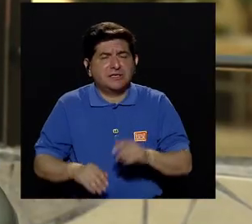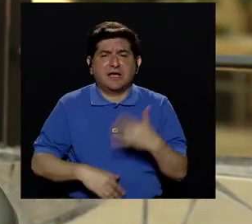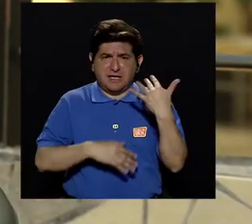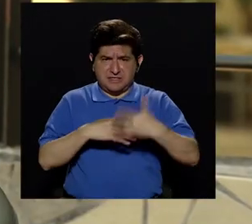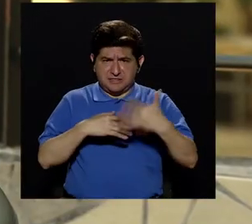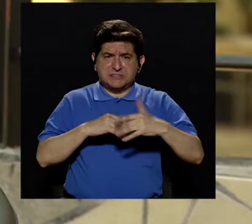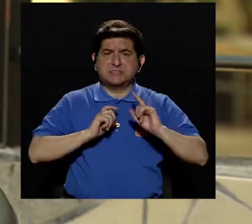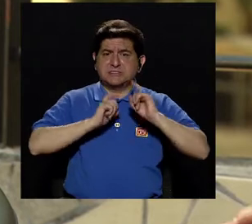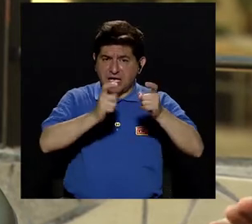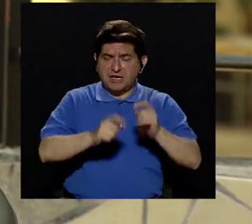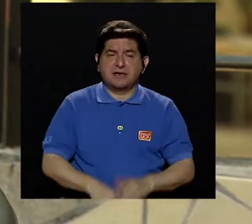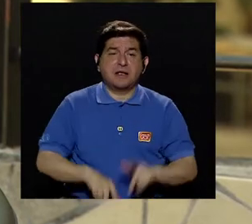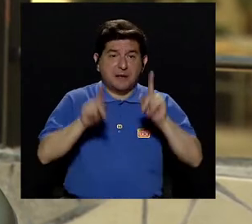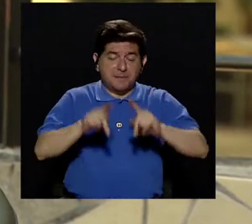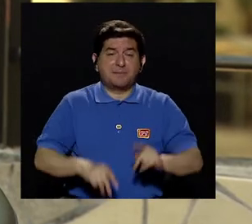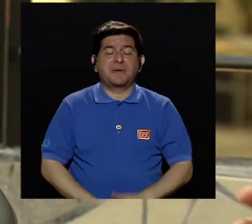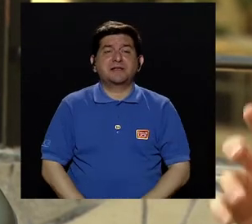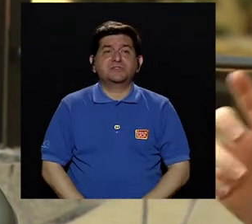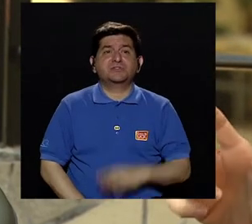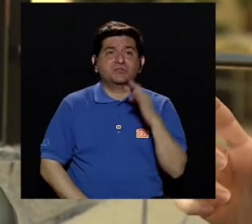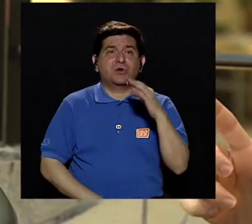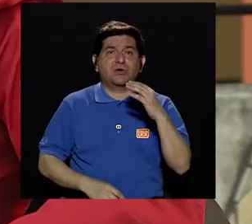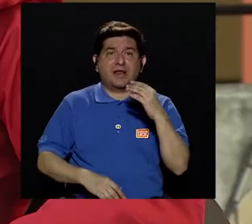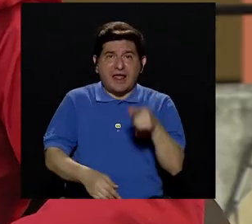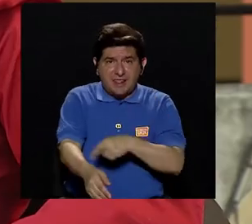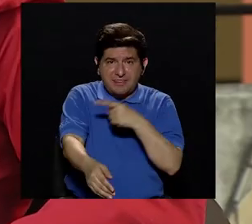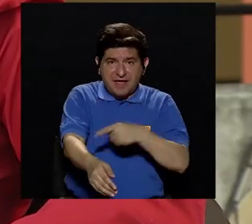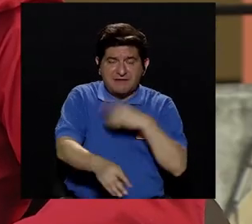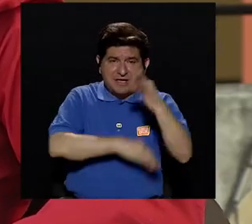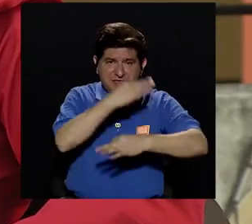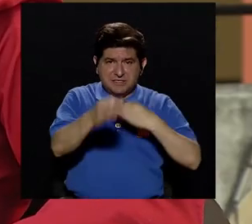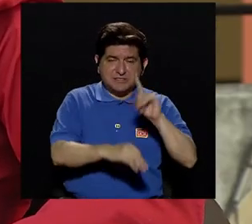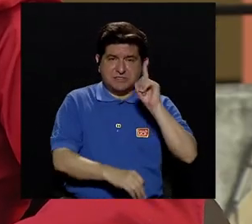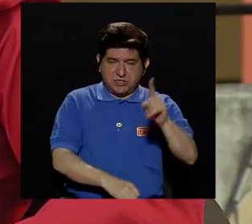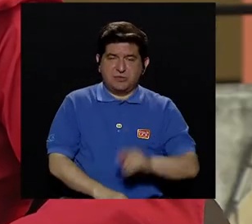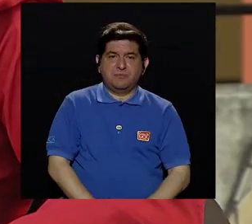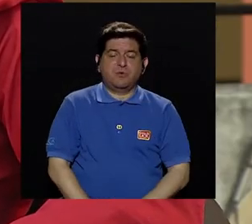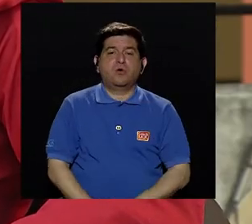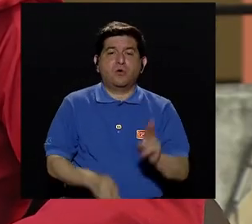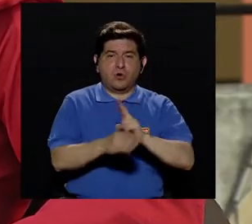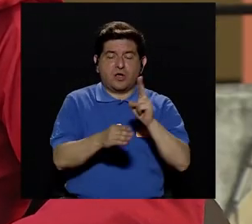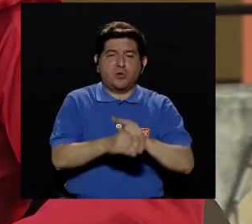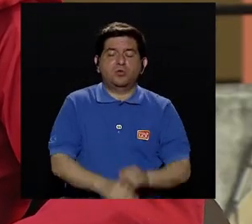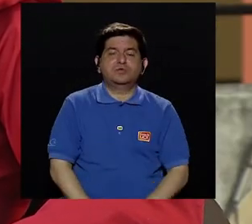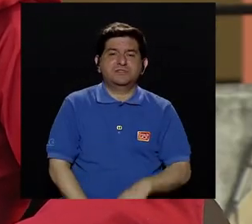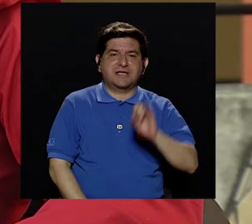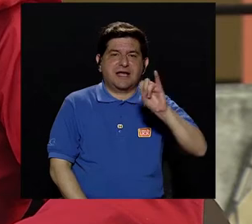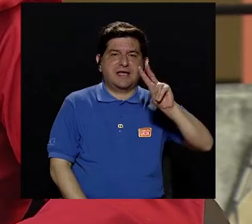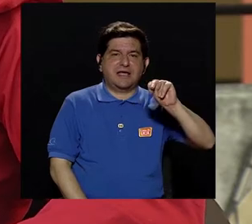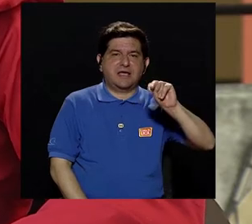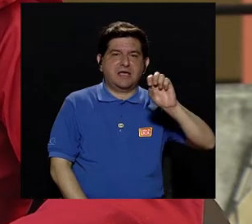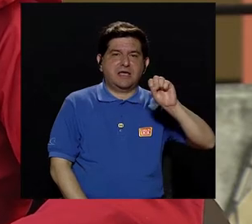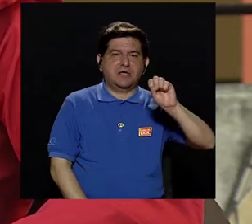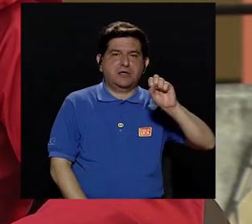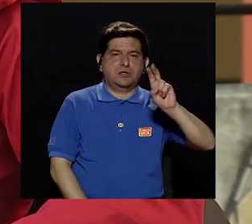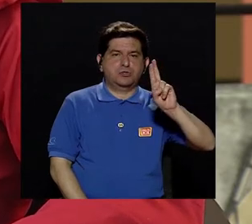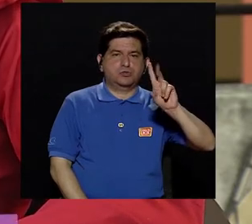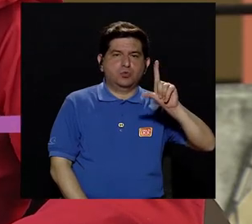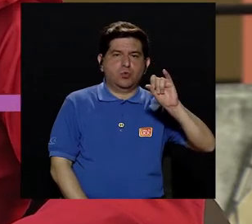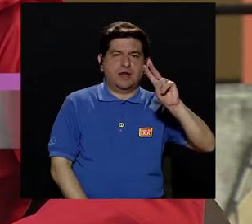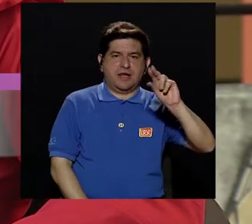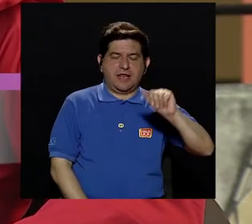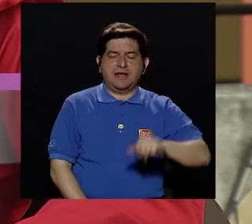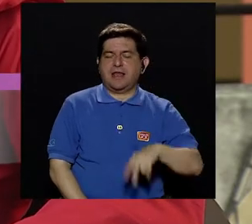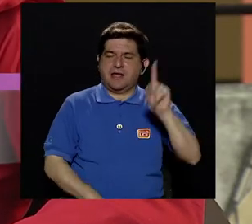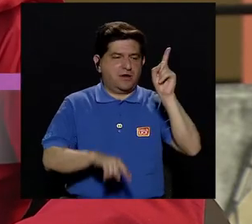¿puede donar sangre? Si la persona es diabética tipo 1, que son los diabéticos que se ponen insulina, esos diabéticos no pueden donar sangre.